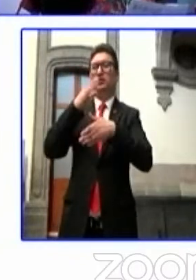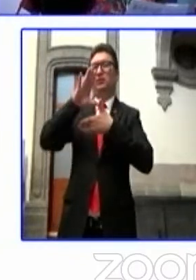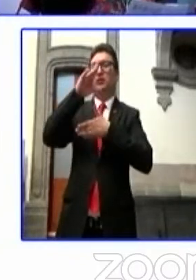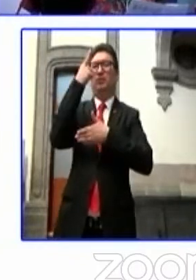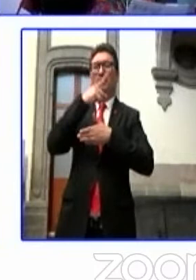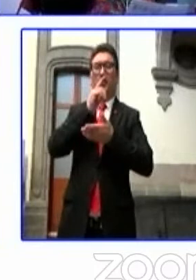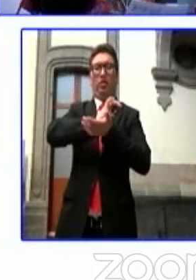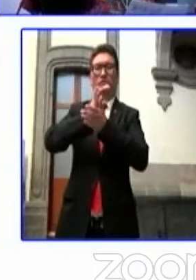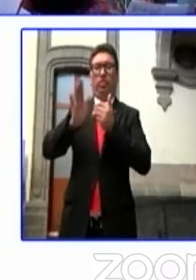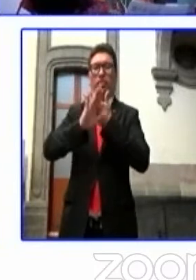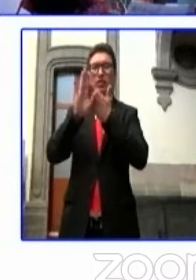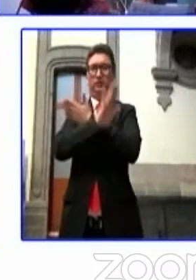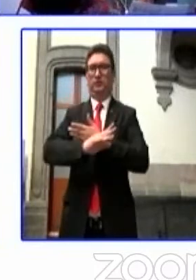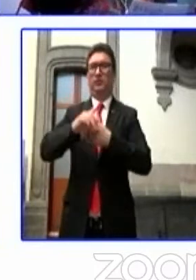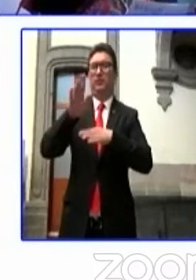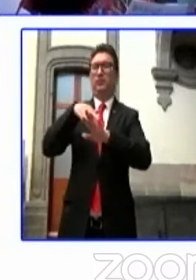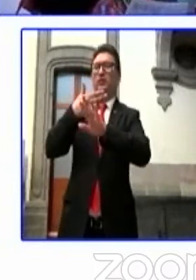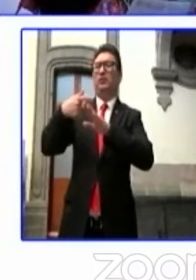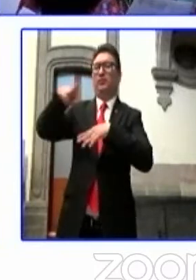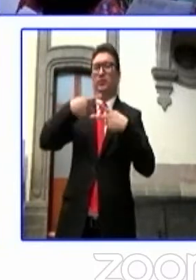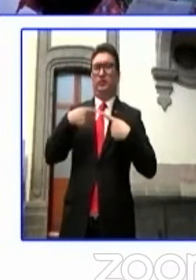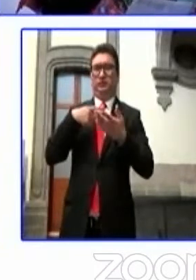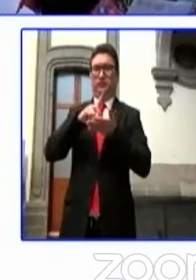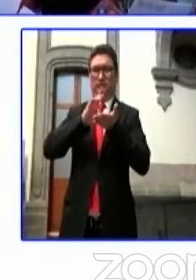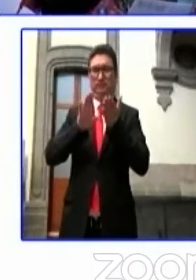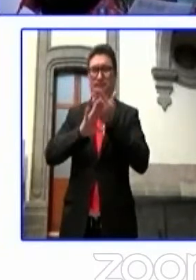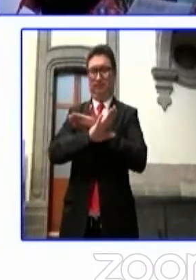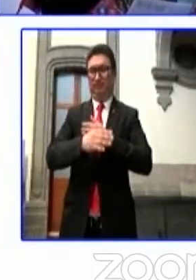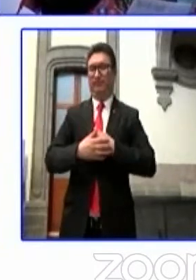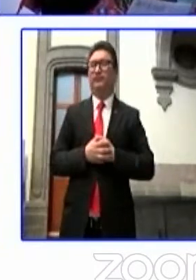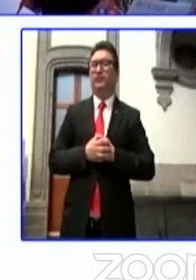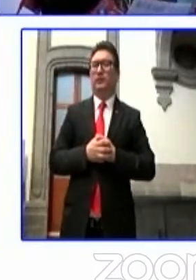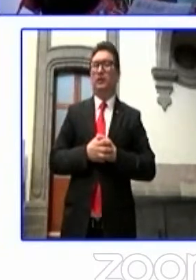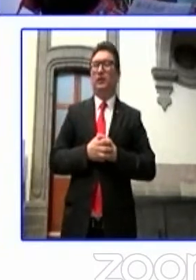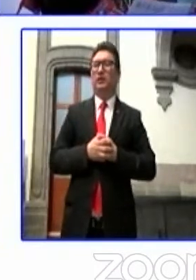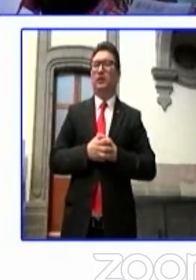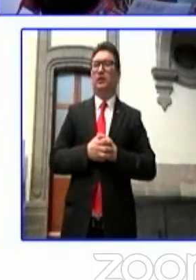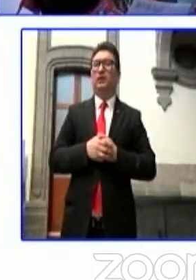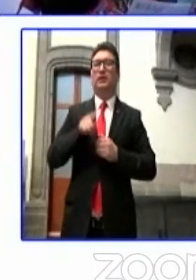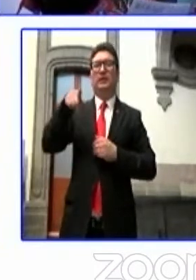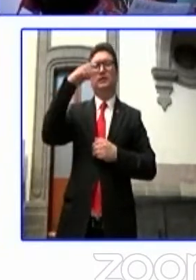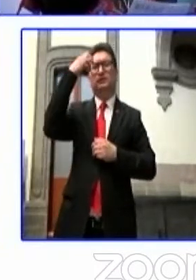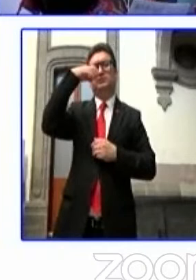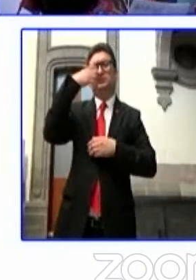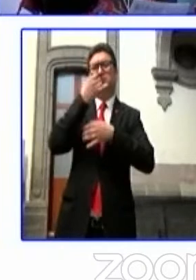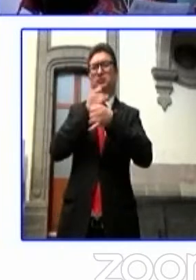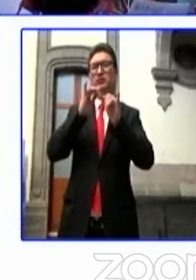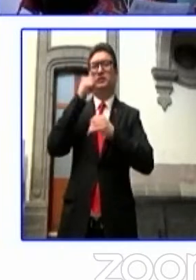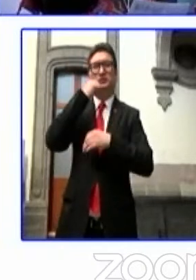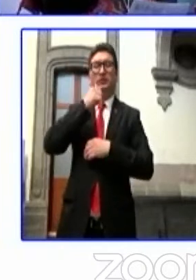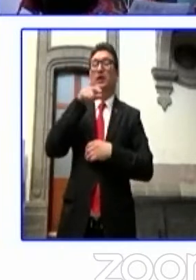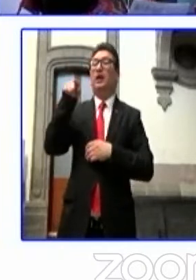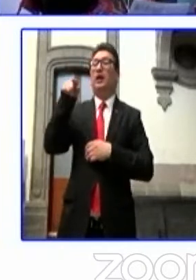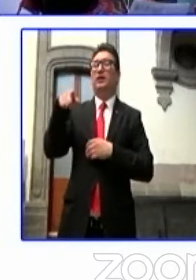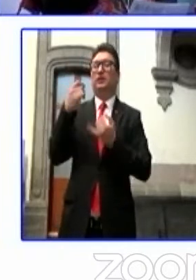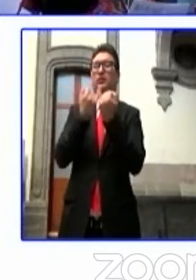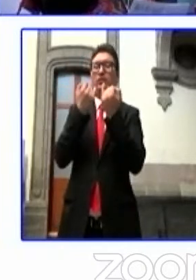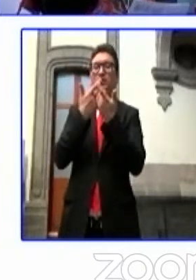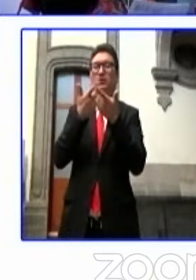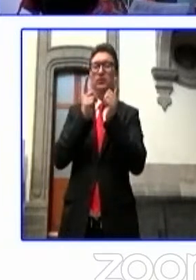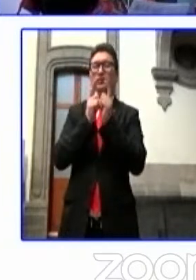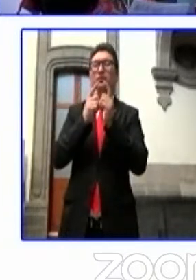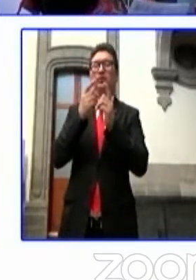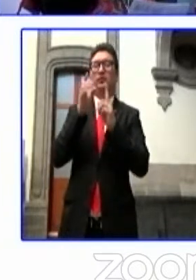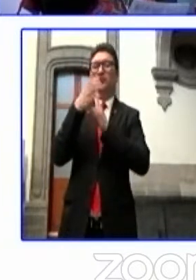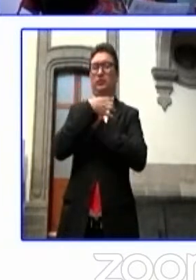de Discriminación contra las Personas con Discapacidad. Y como experta independiente fue miembro del Comité sobre los Derechos de